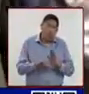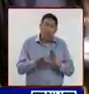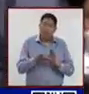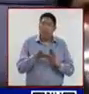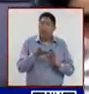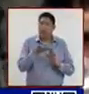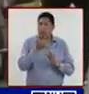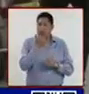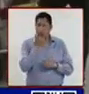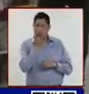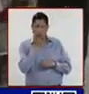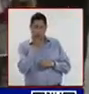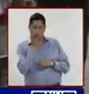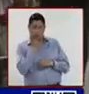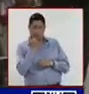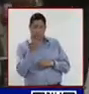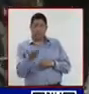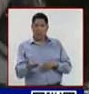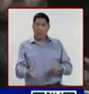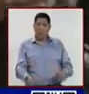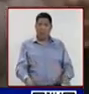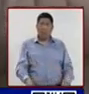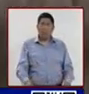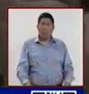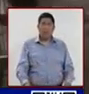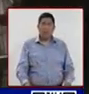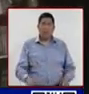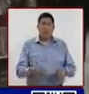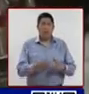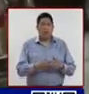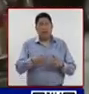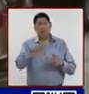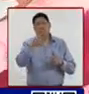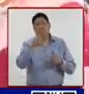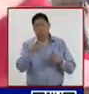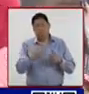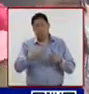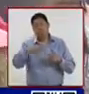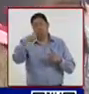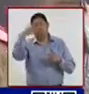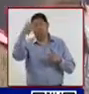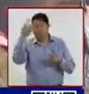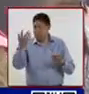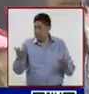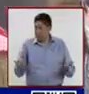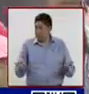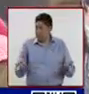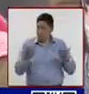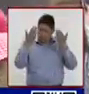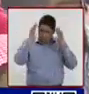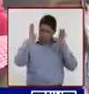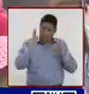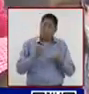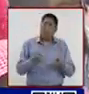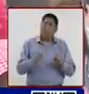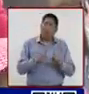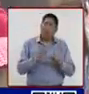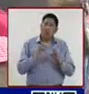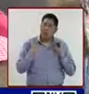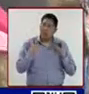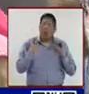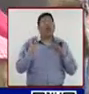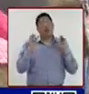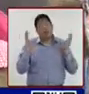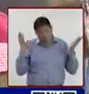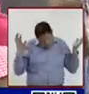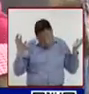subiendo también, está bajando y está subiendo. Es una ida y vuelta. Es una ida y vuelta. Nadie sabe si cuando no va a haber, no va a